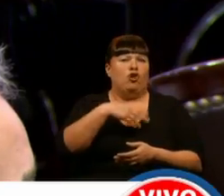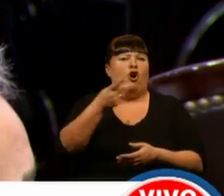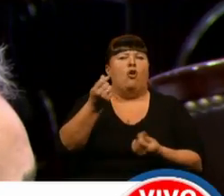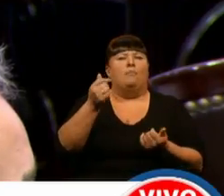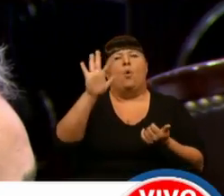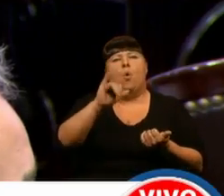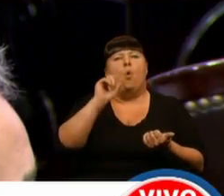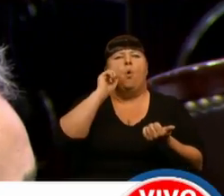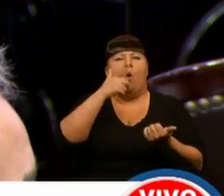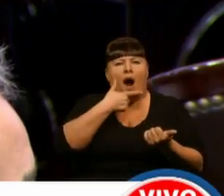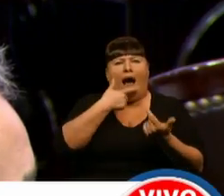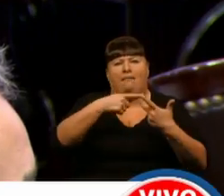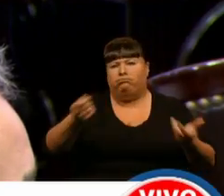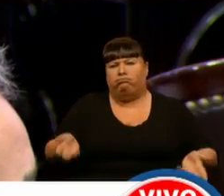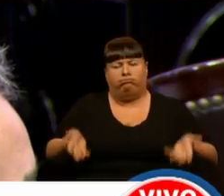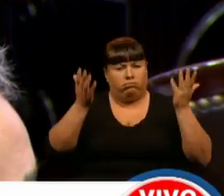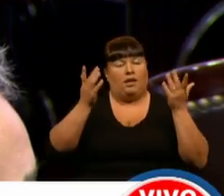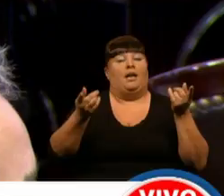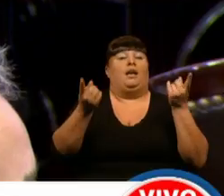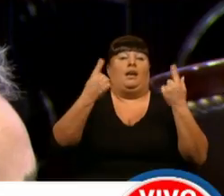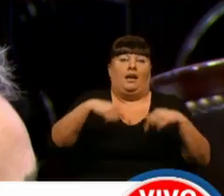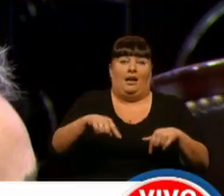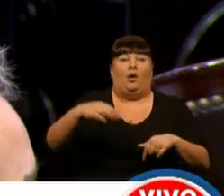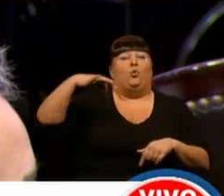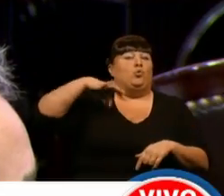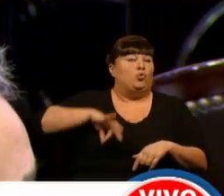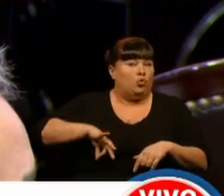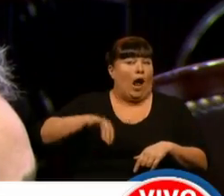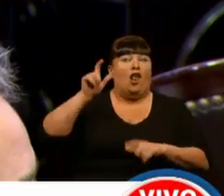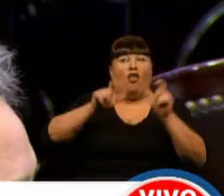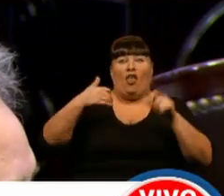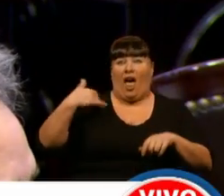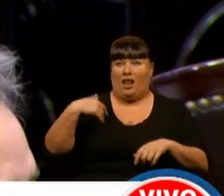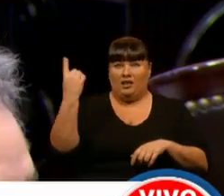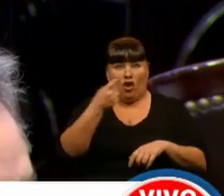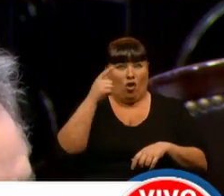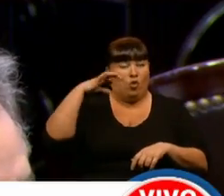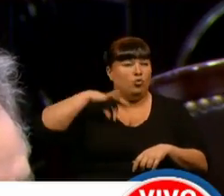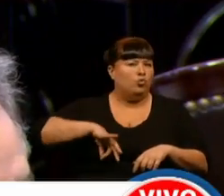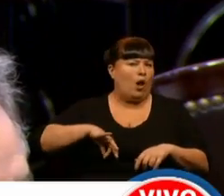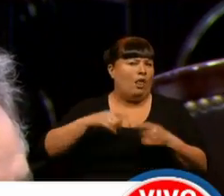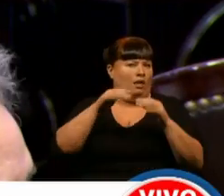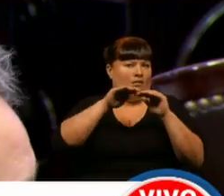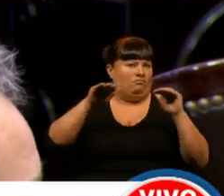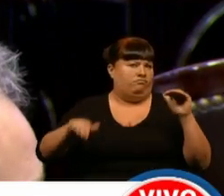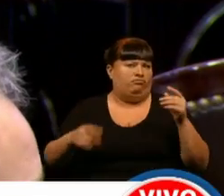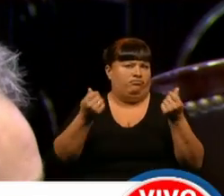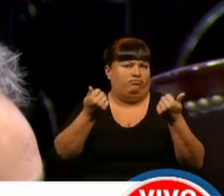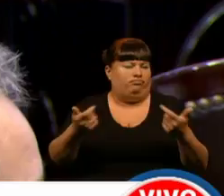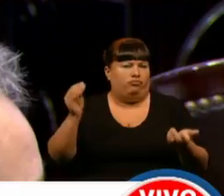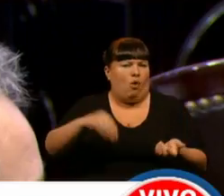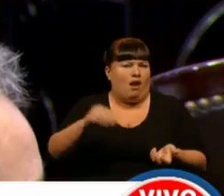de servicios públicos mientras los niveles de ingresos de los argentinos fueron perdiendo su capacidad